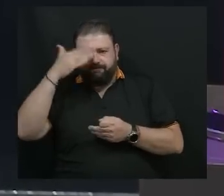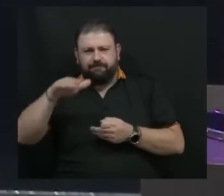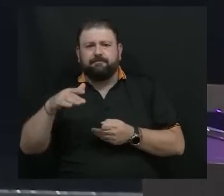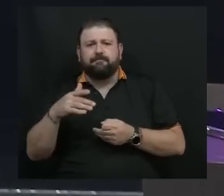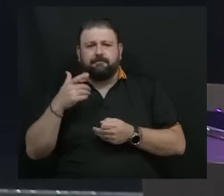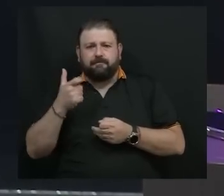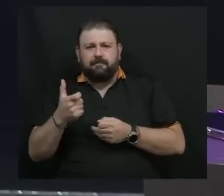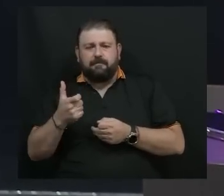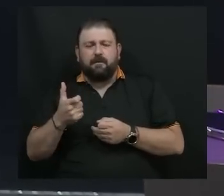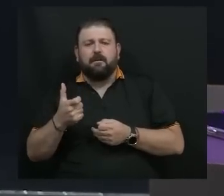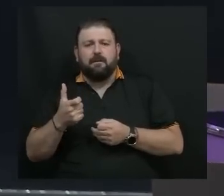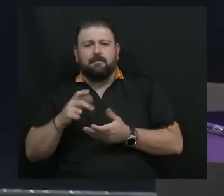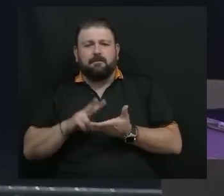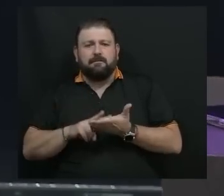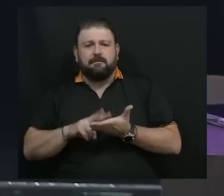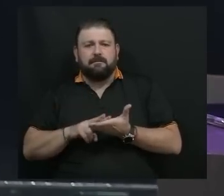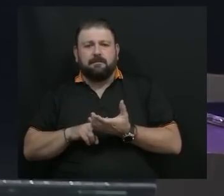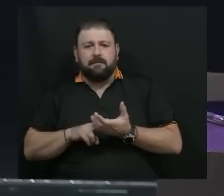de